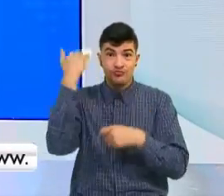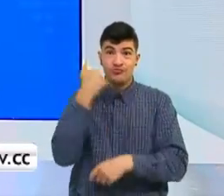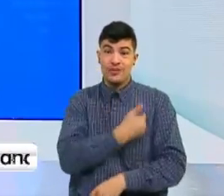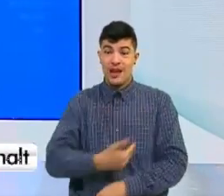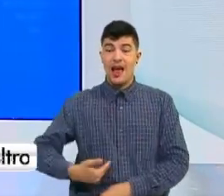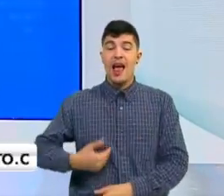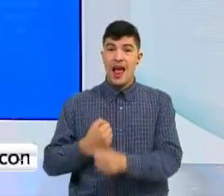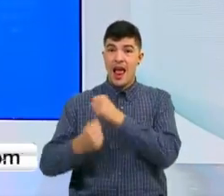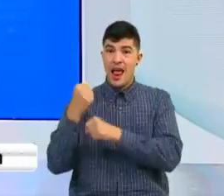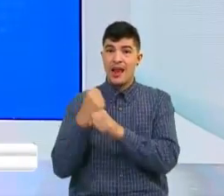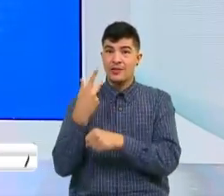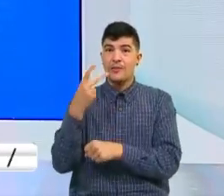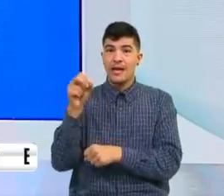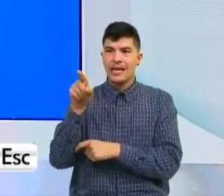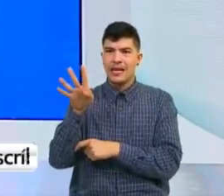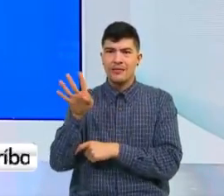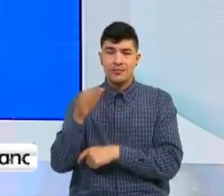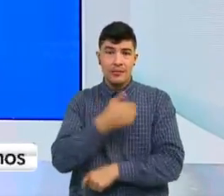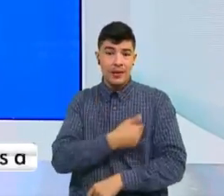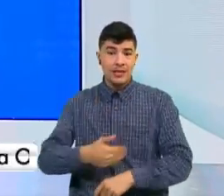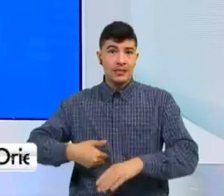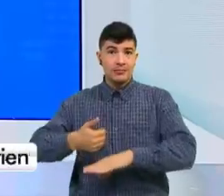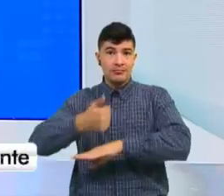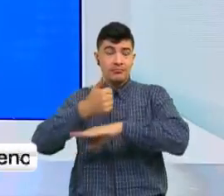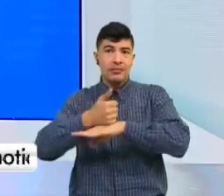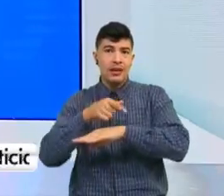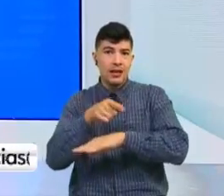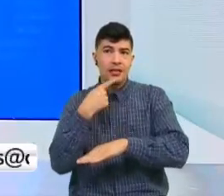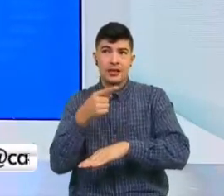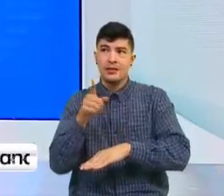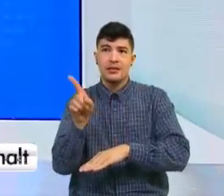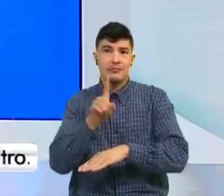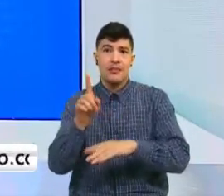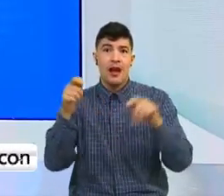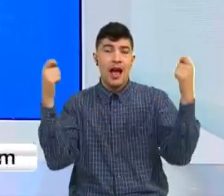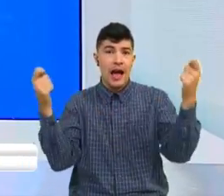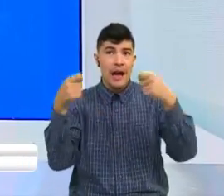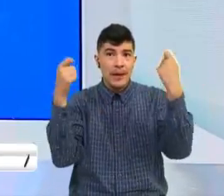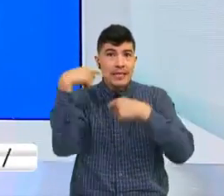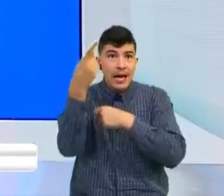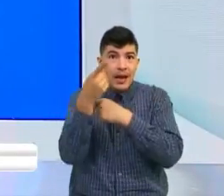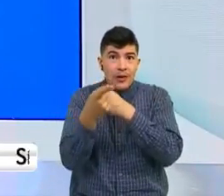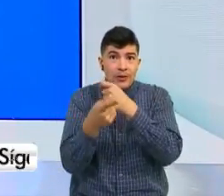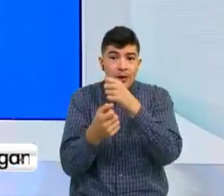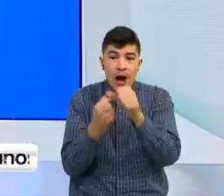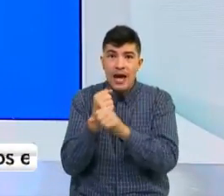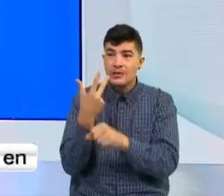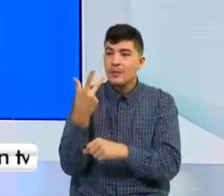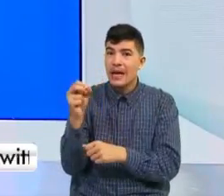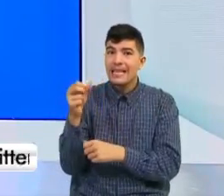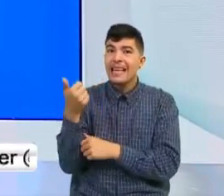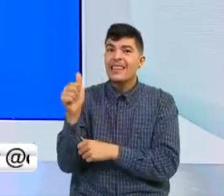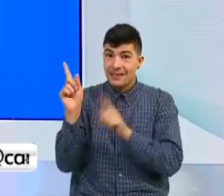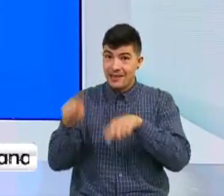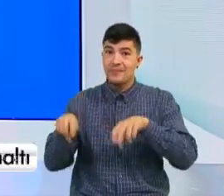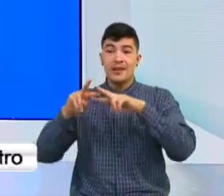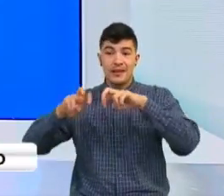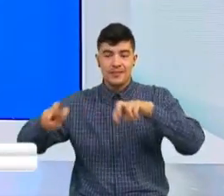2014, el presidente de la República sugiere levantar la prescripción para que la campaña del año 2010 también sea objeto de